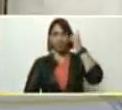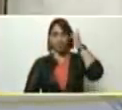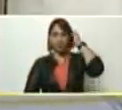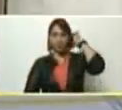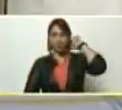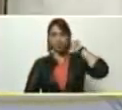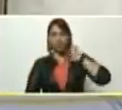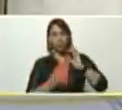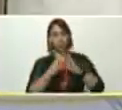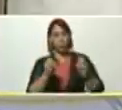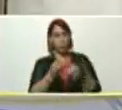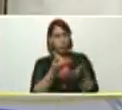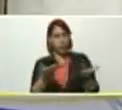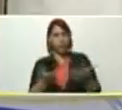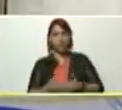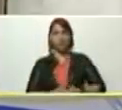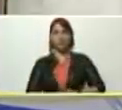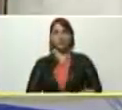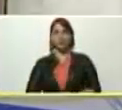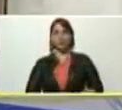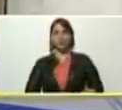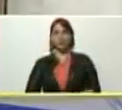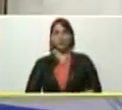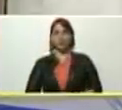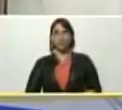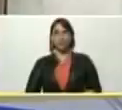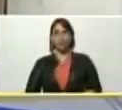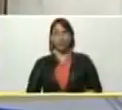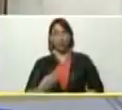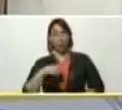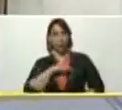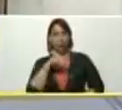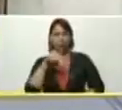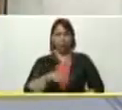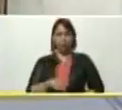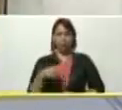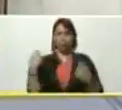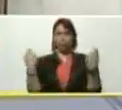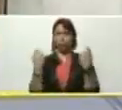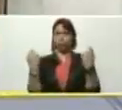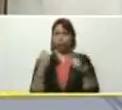a todas y a todos. Estamos aquí en una jornada de trabajo